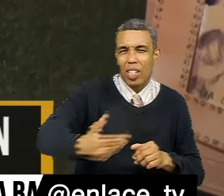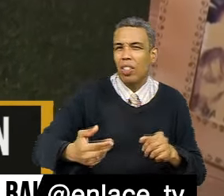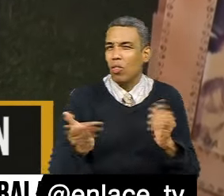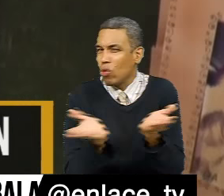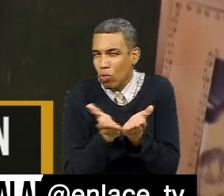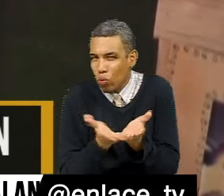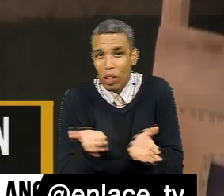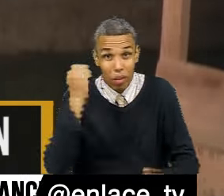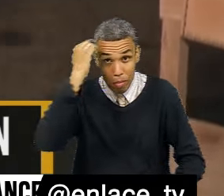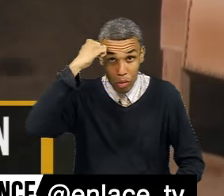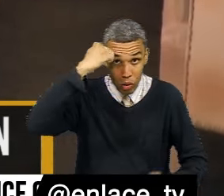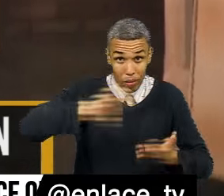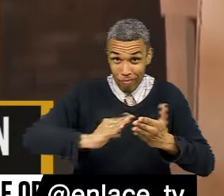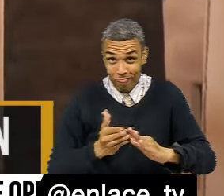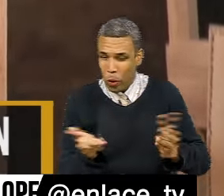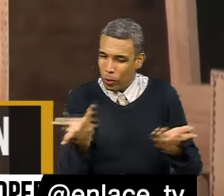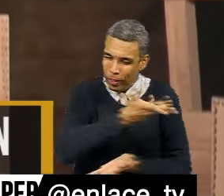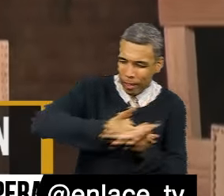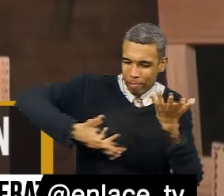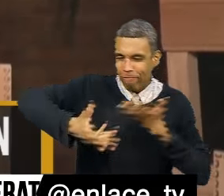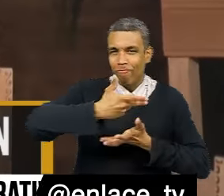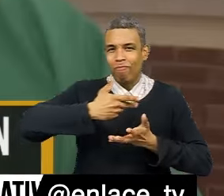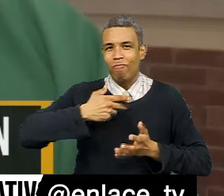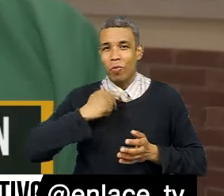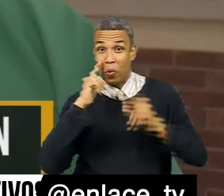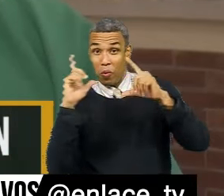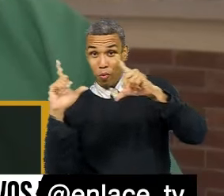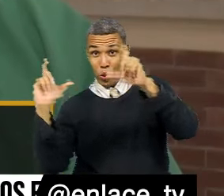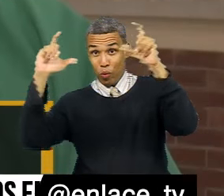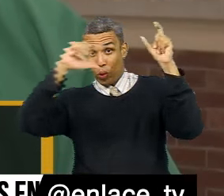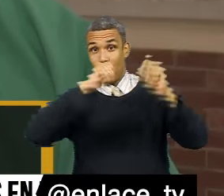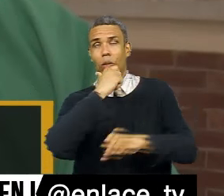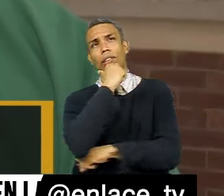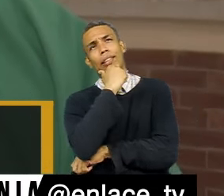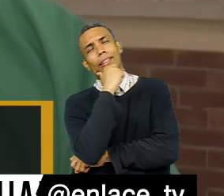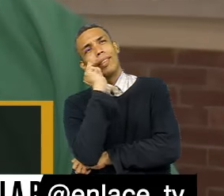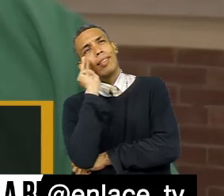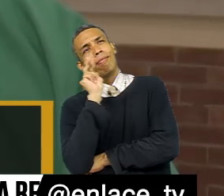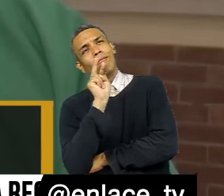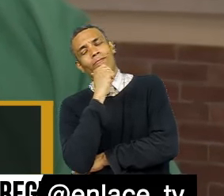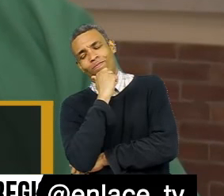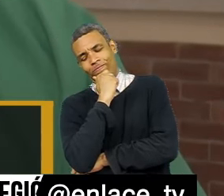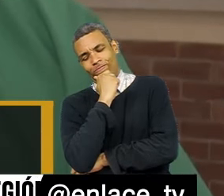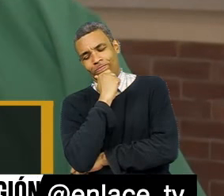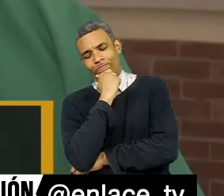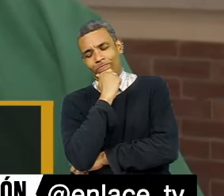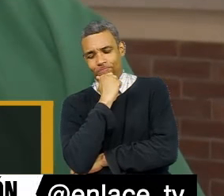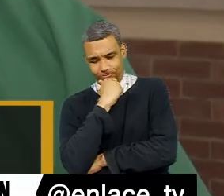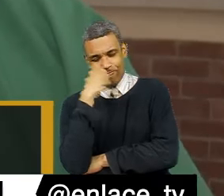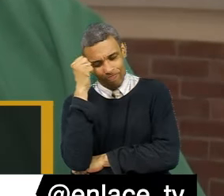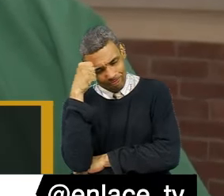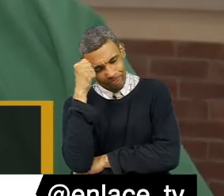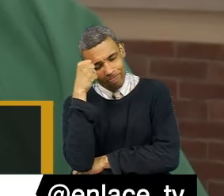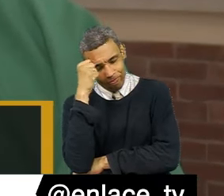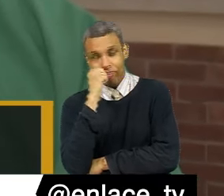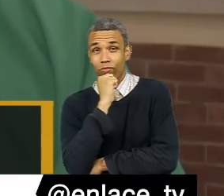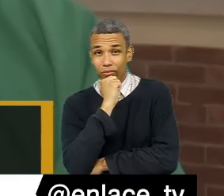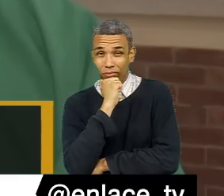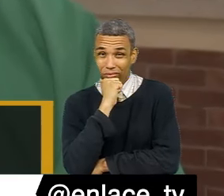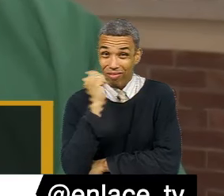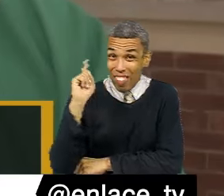docentes, para que el recordar esos momentos, poder decir que el padre Alfonso pasó haciendo el